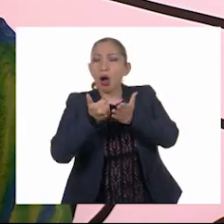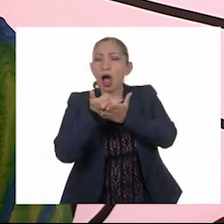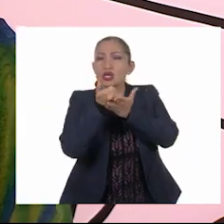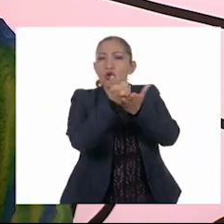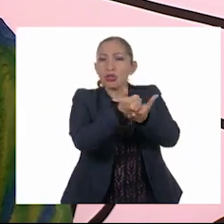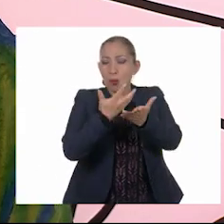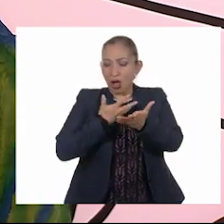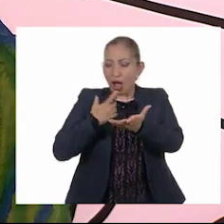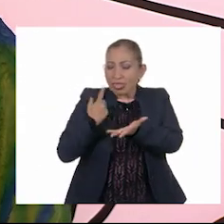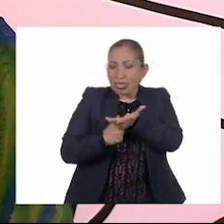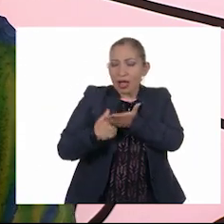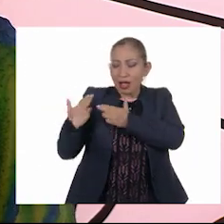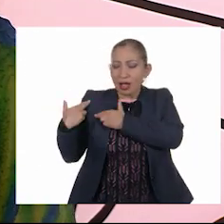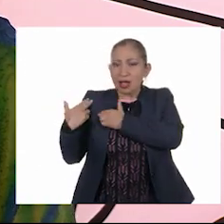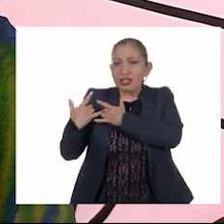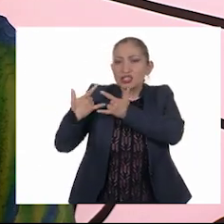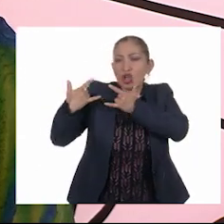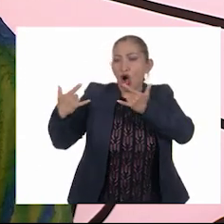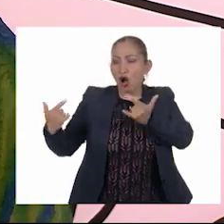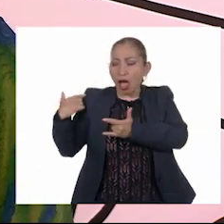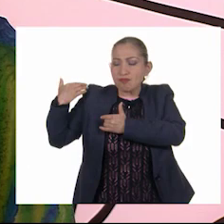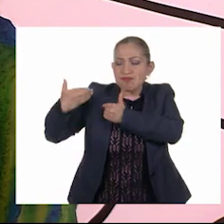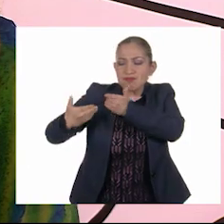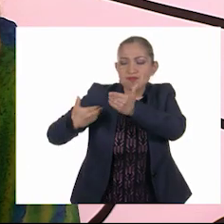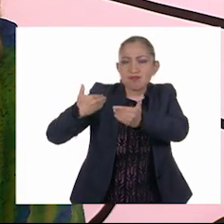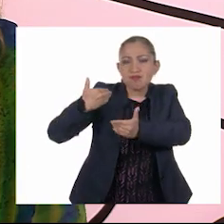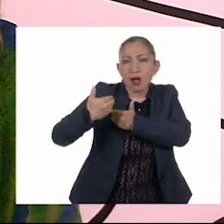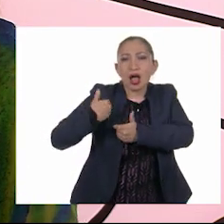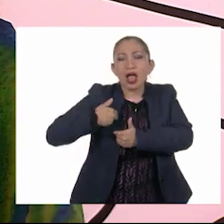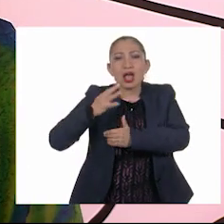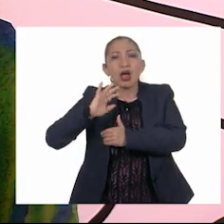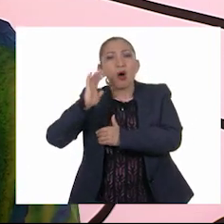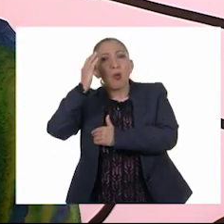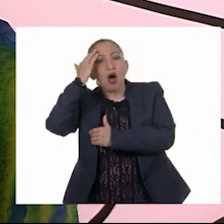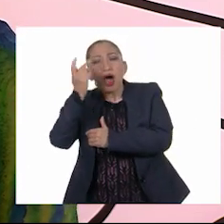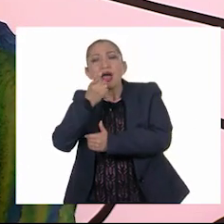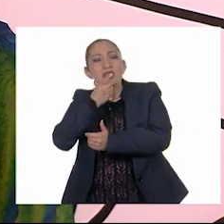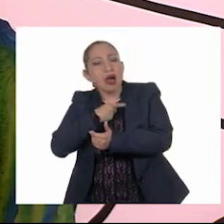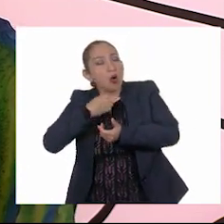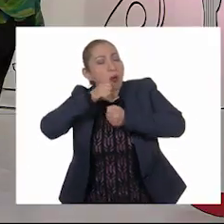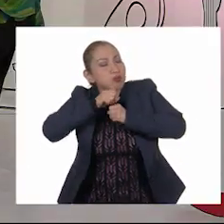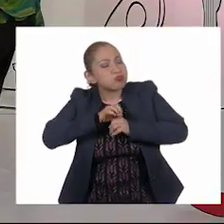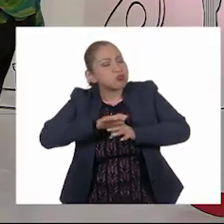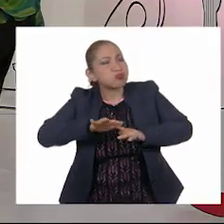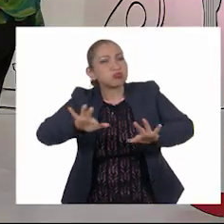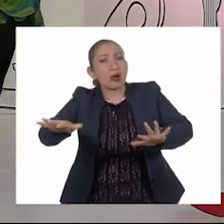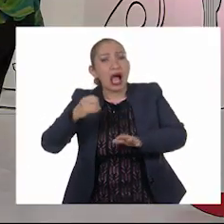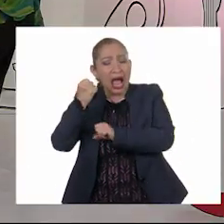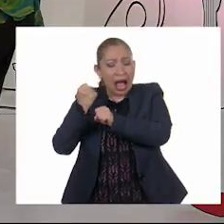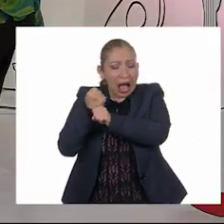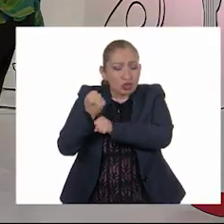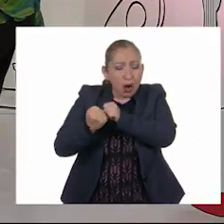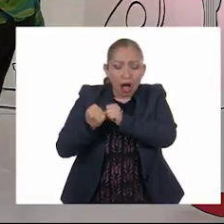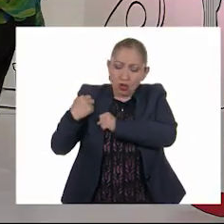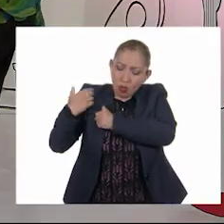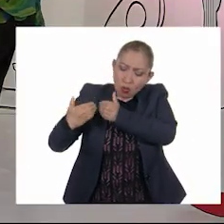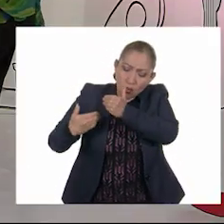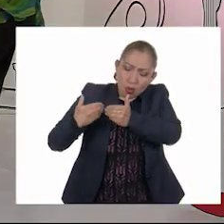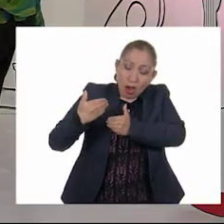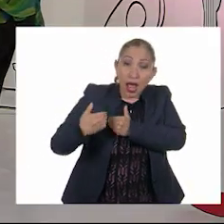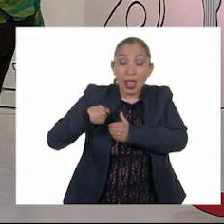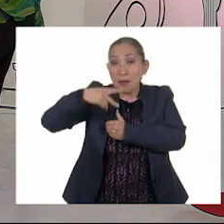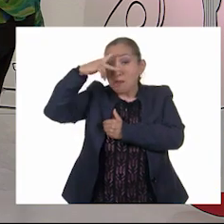la historia de lo que se ha visto, de lo que nos hemos contado y platicado a través de los años. Y México es un